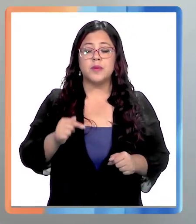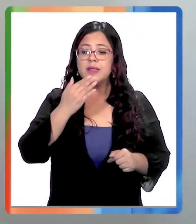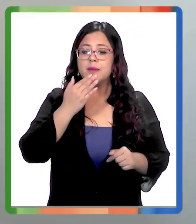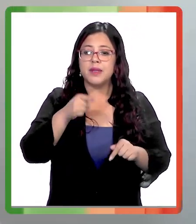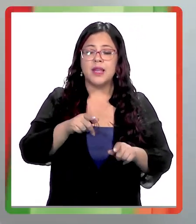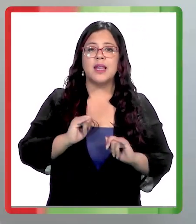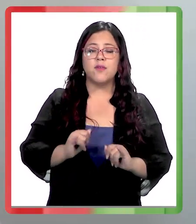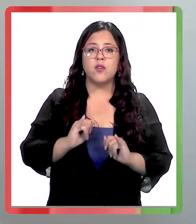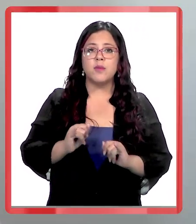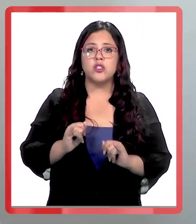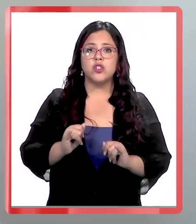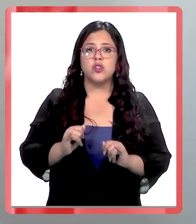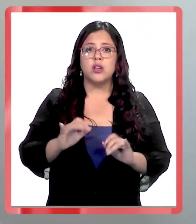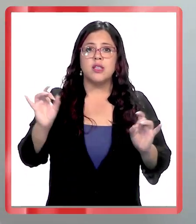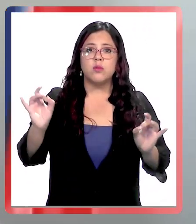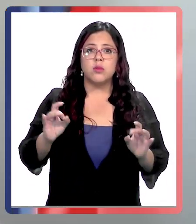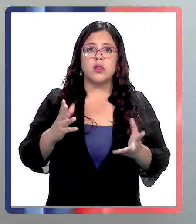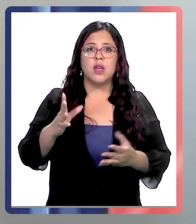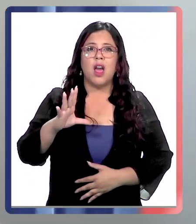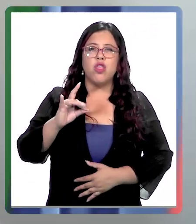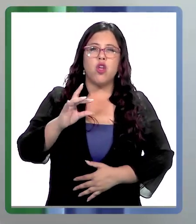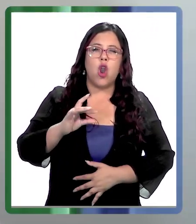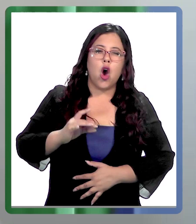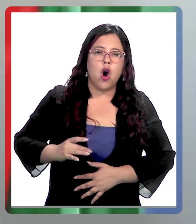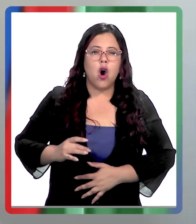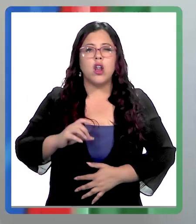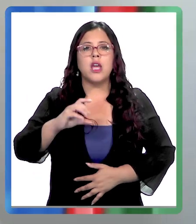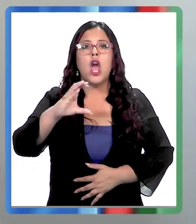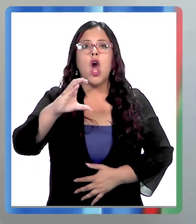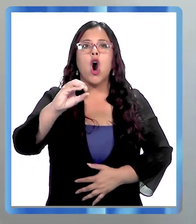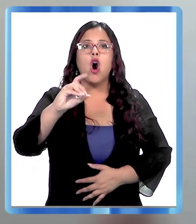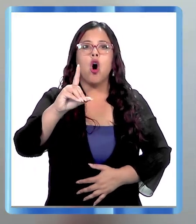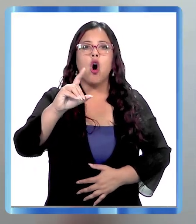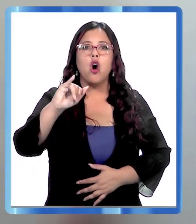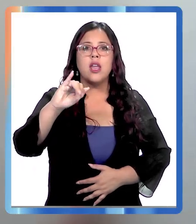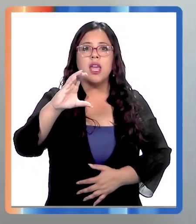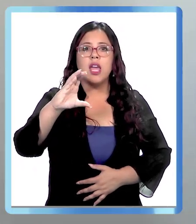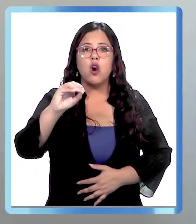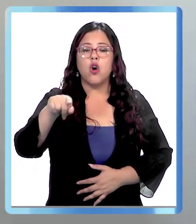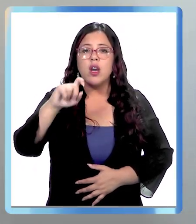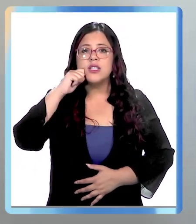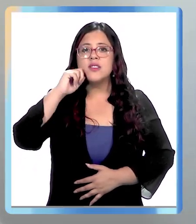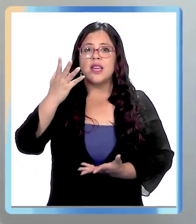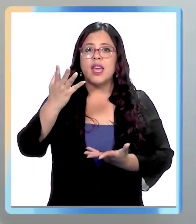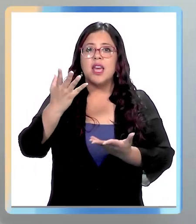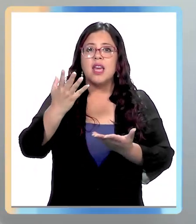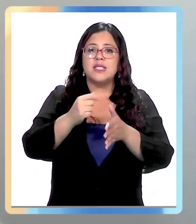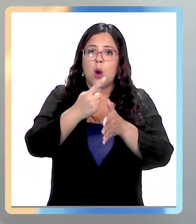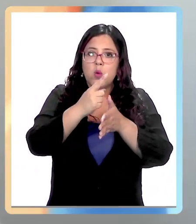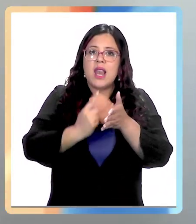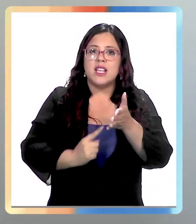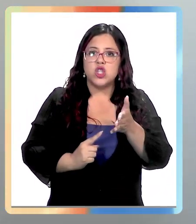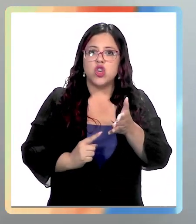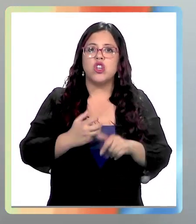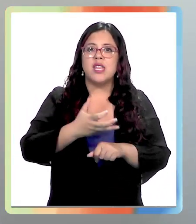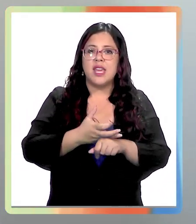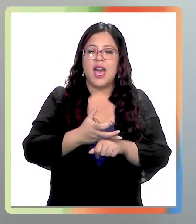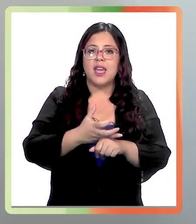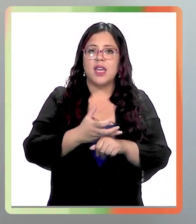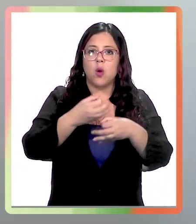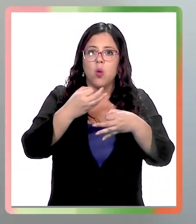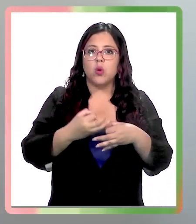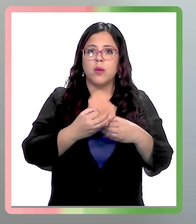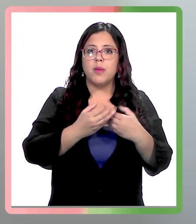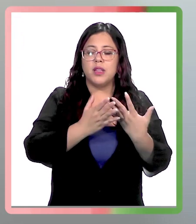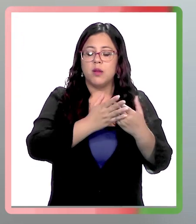10 en los casos de que el individuo tiene algún antecedente familiar. Para